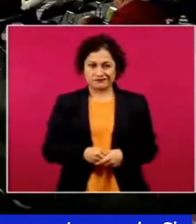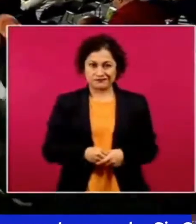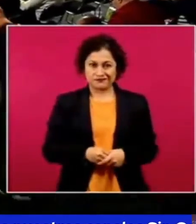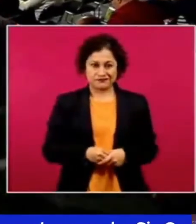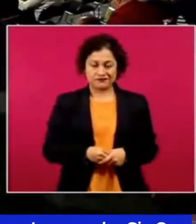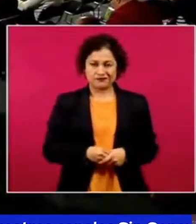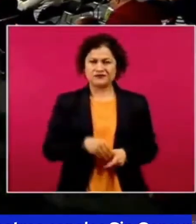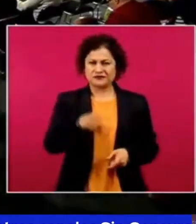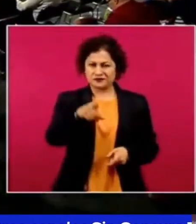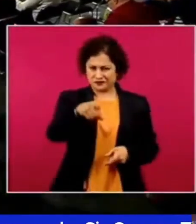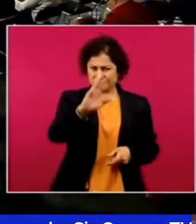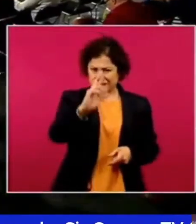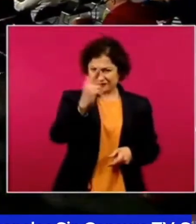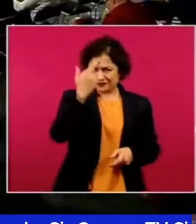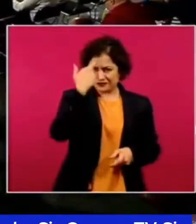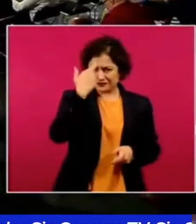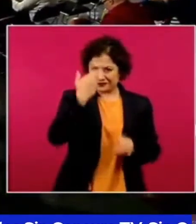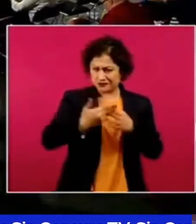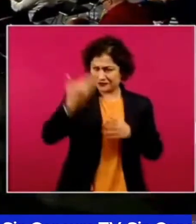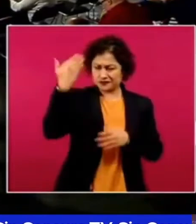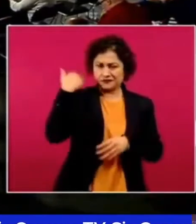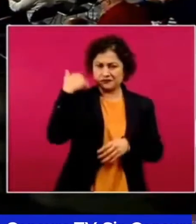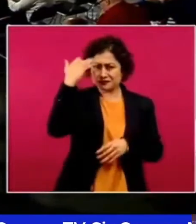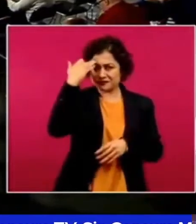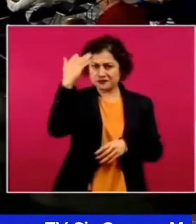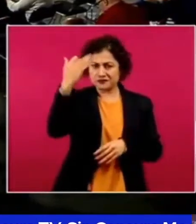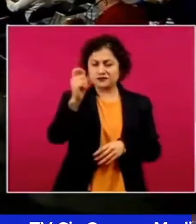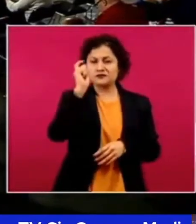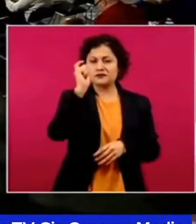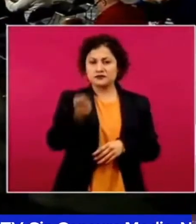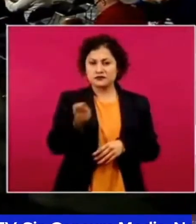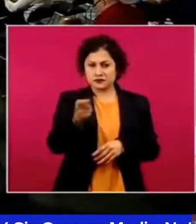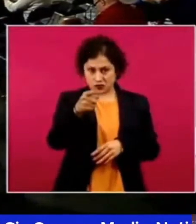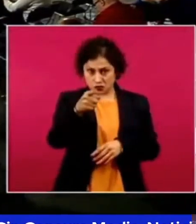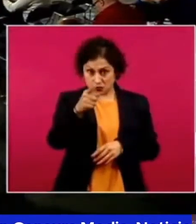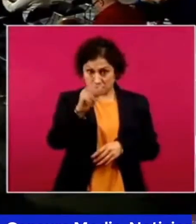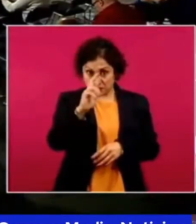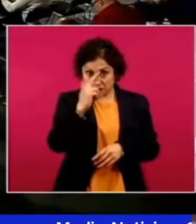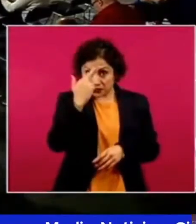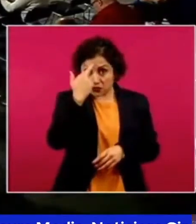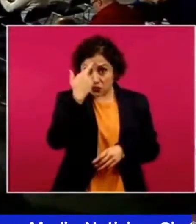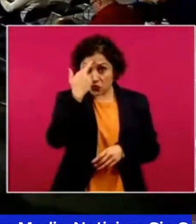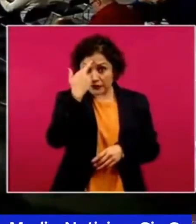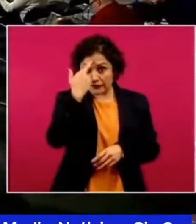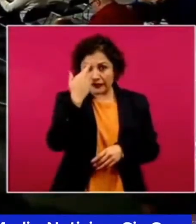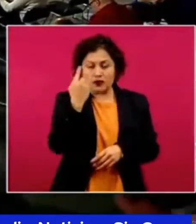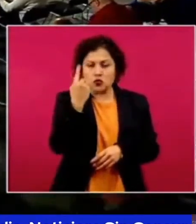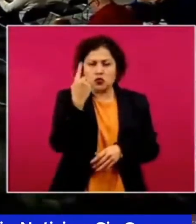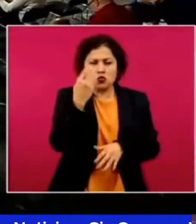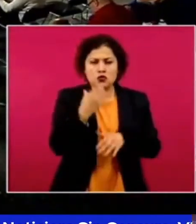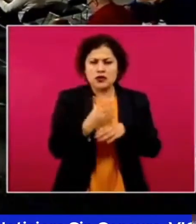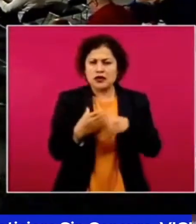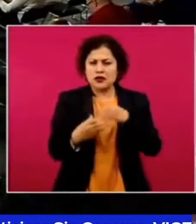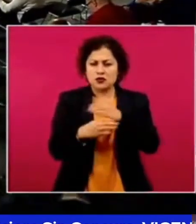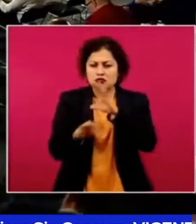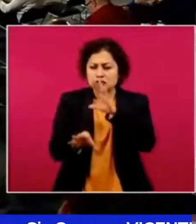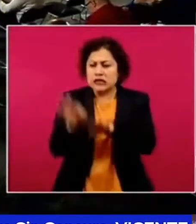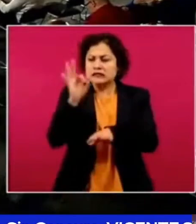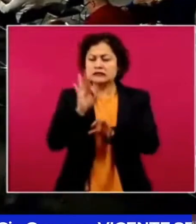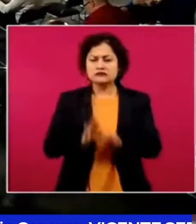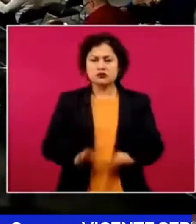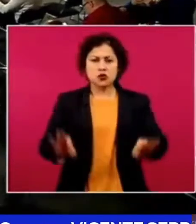¿Se acuerdan ustedes de que haya habido algo así importante? Aumento de